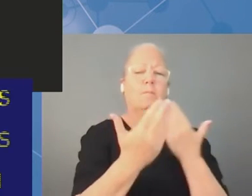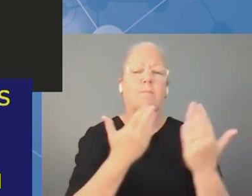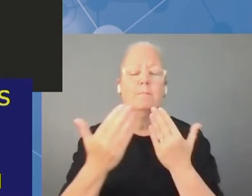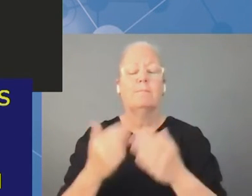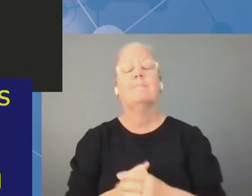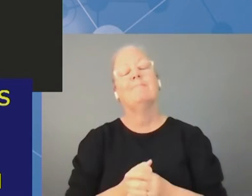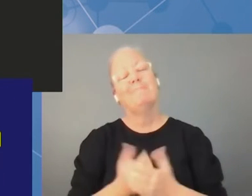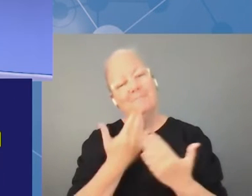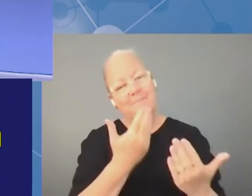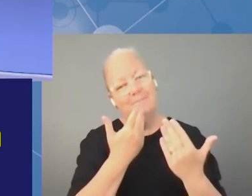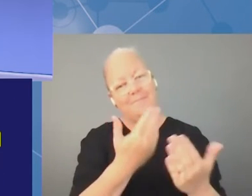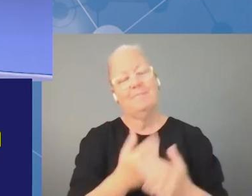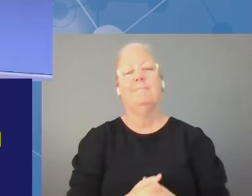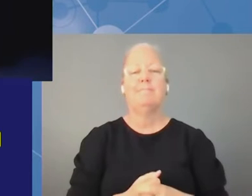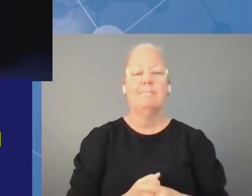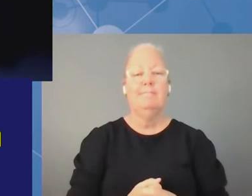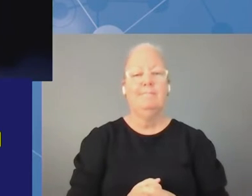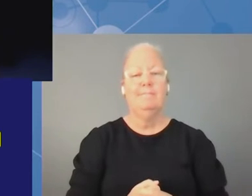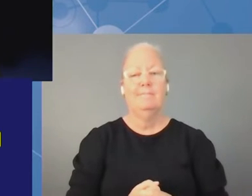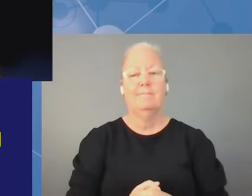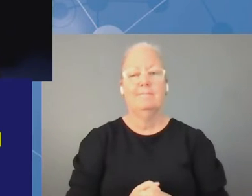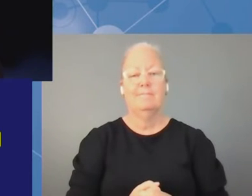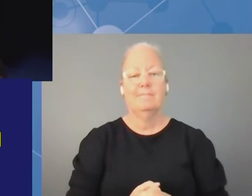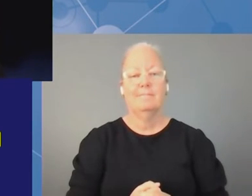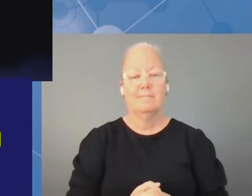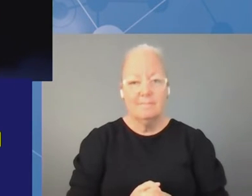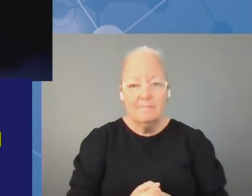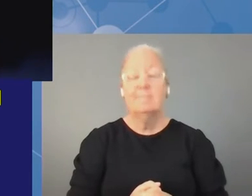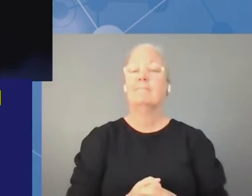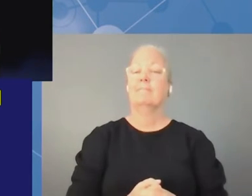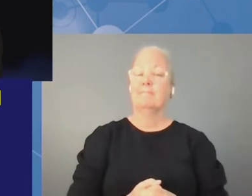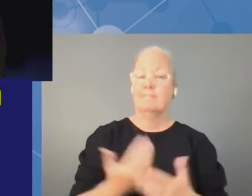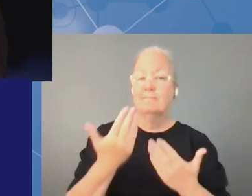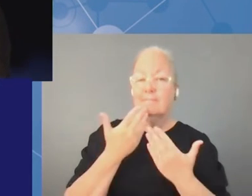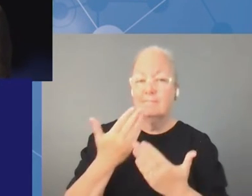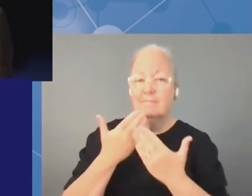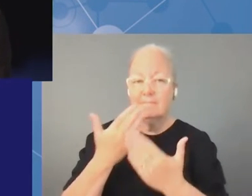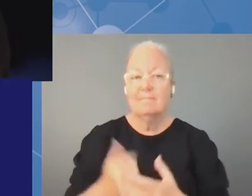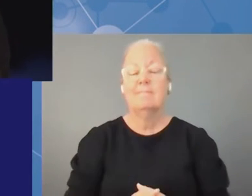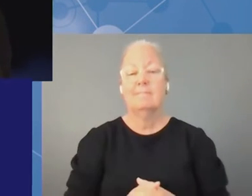Thank you. Vitor Rotola from Open Exchange, private sector.